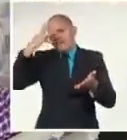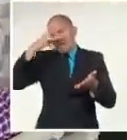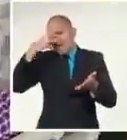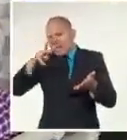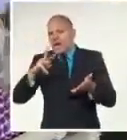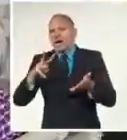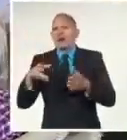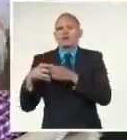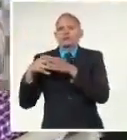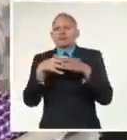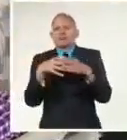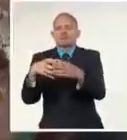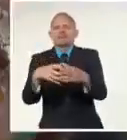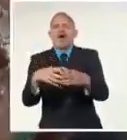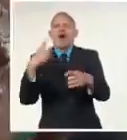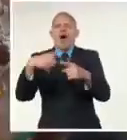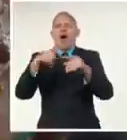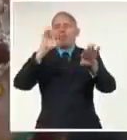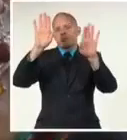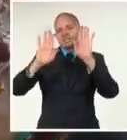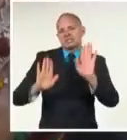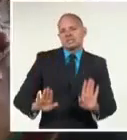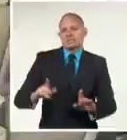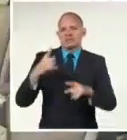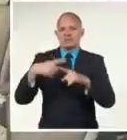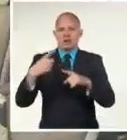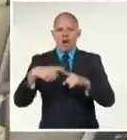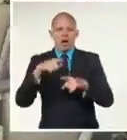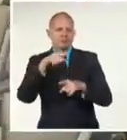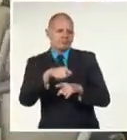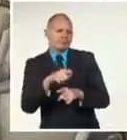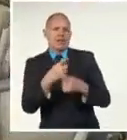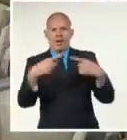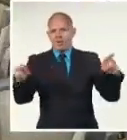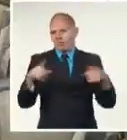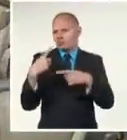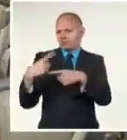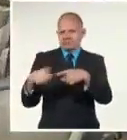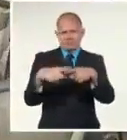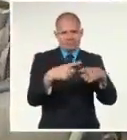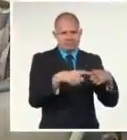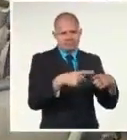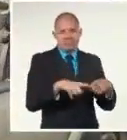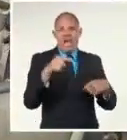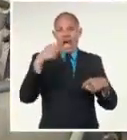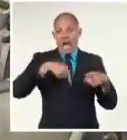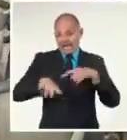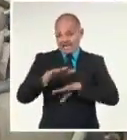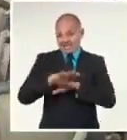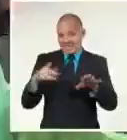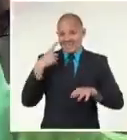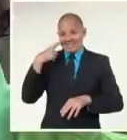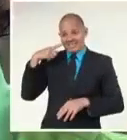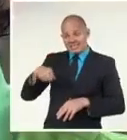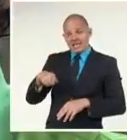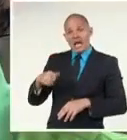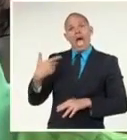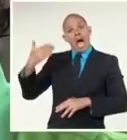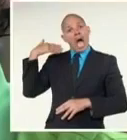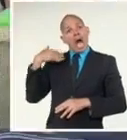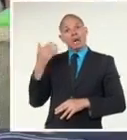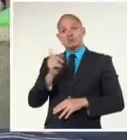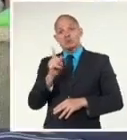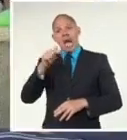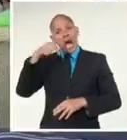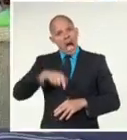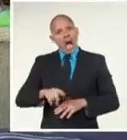sitios históricos, exposiciones y espectáculos. Por primera vez, las fiestas patrias de México en Cuba se